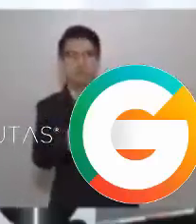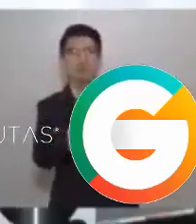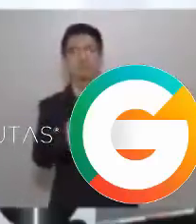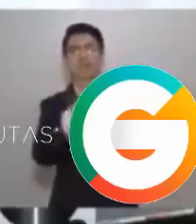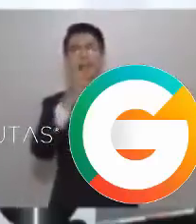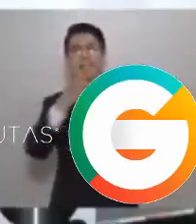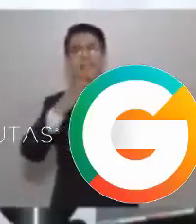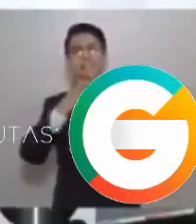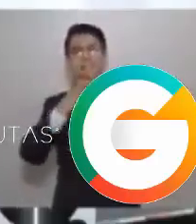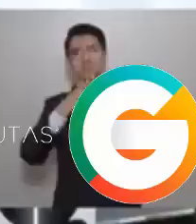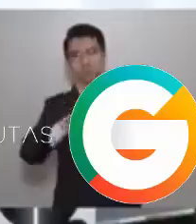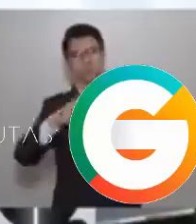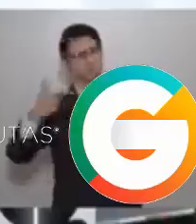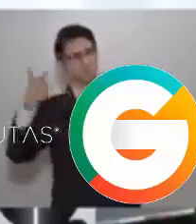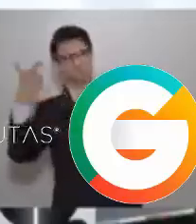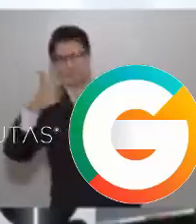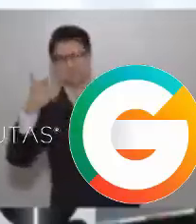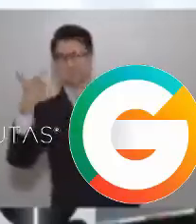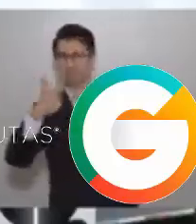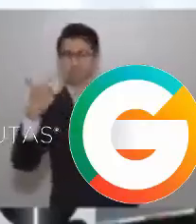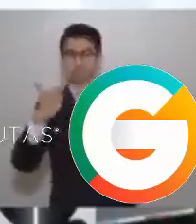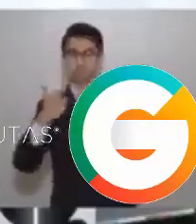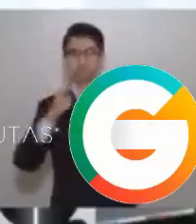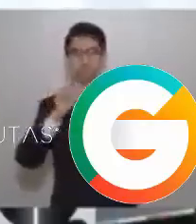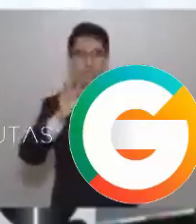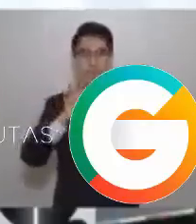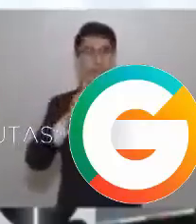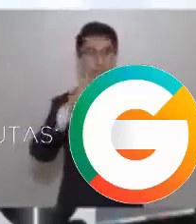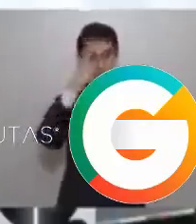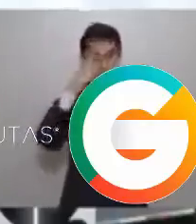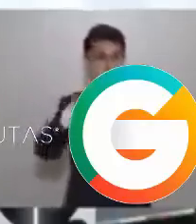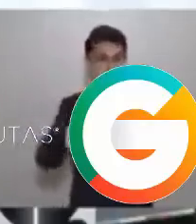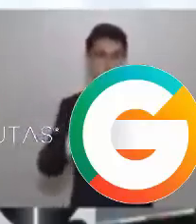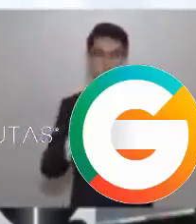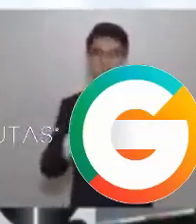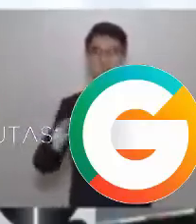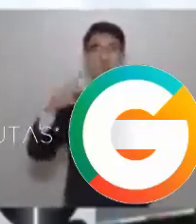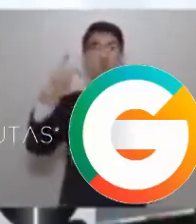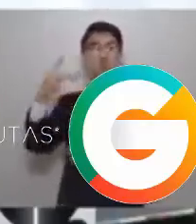de estas personas. Y como ya sabemos al día de hoy,